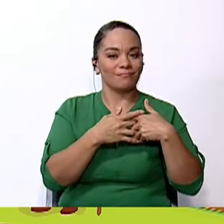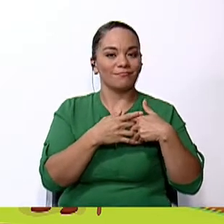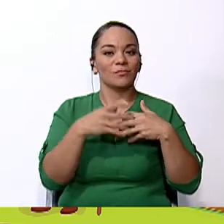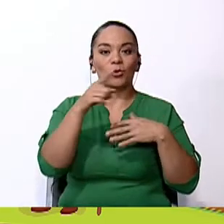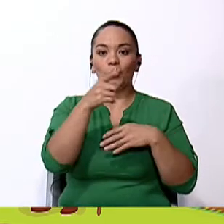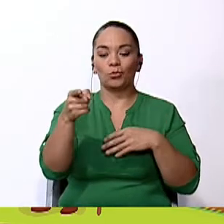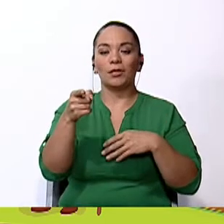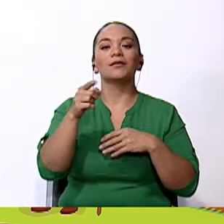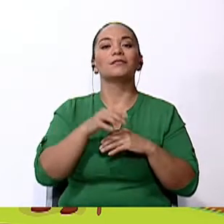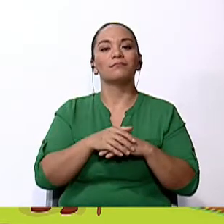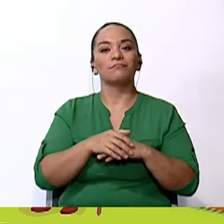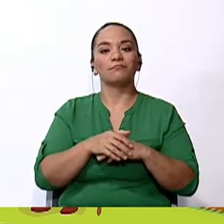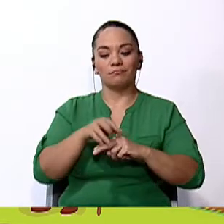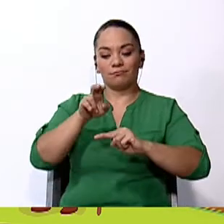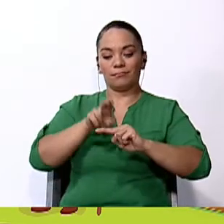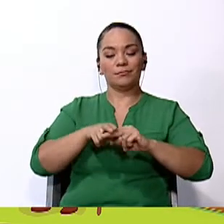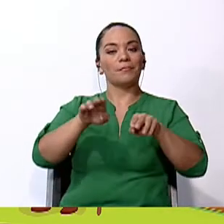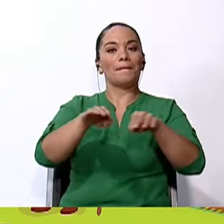coloquen frente a la mesa?